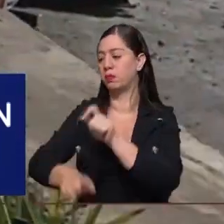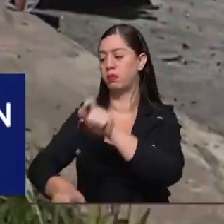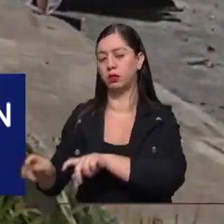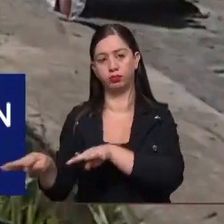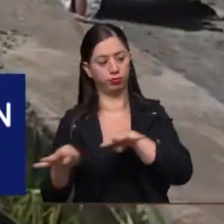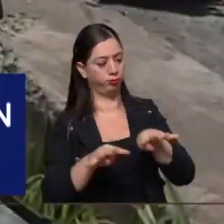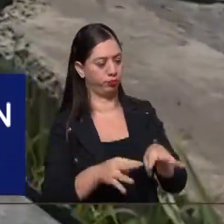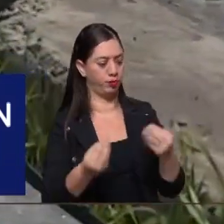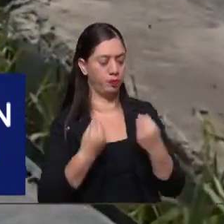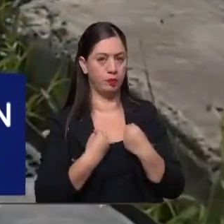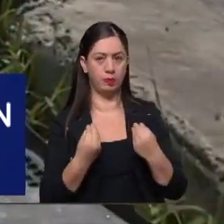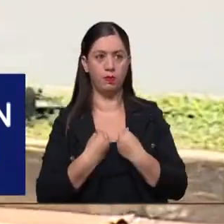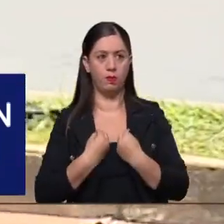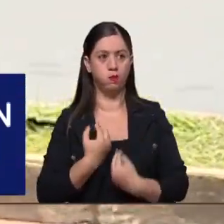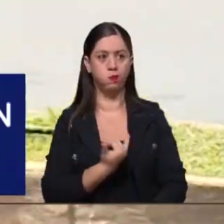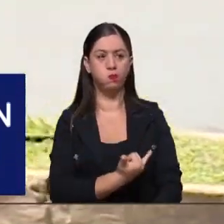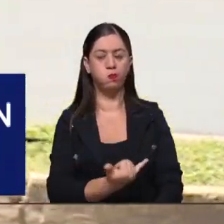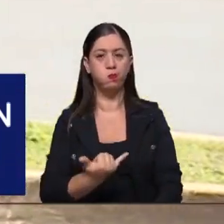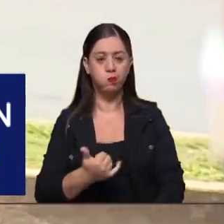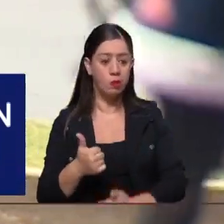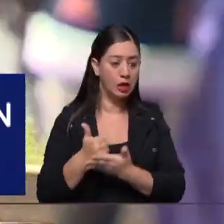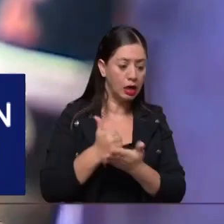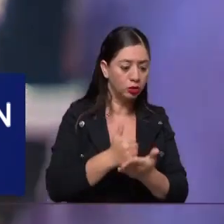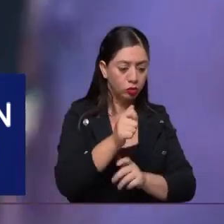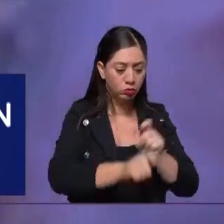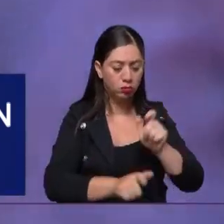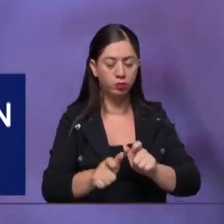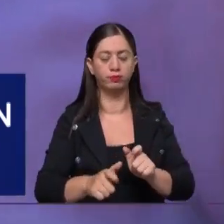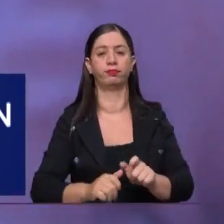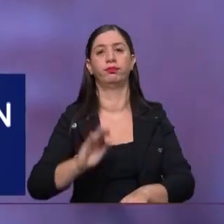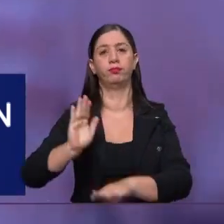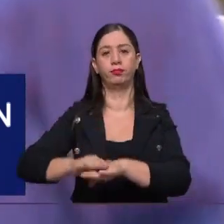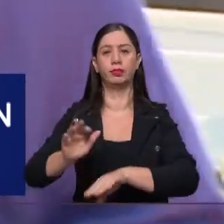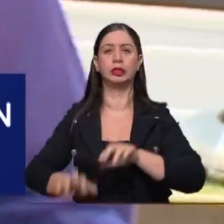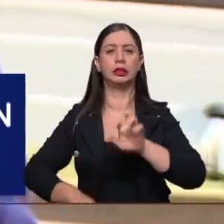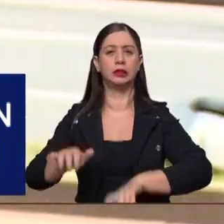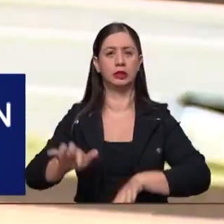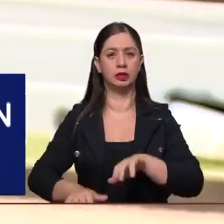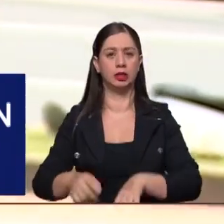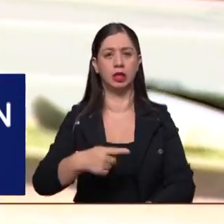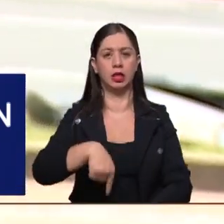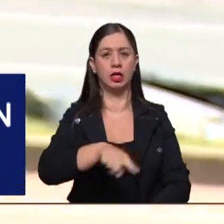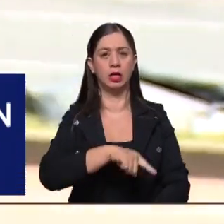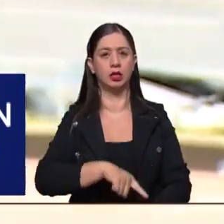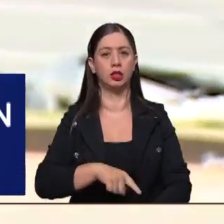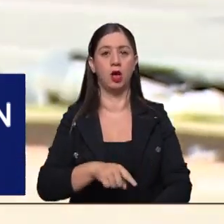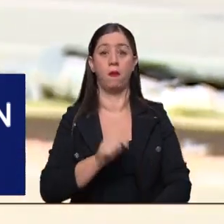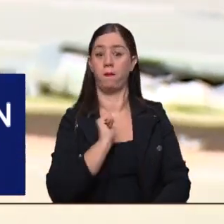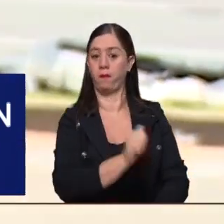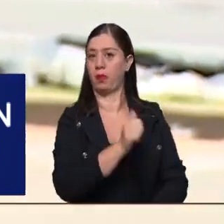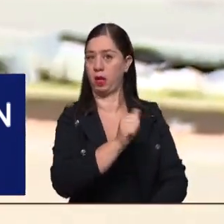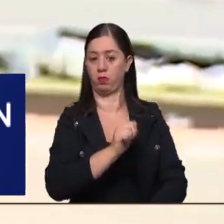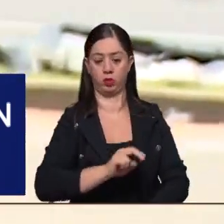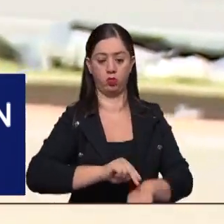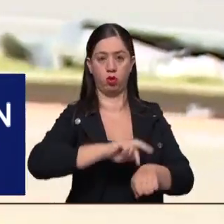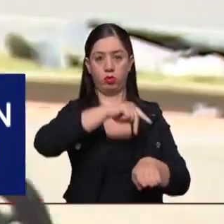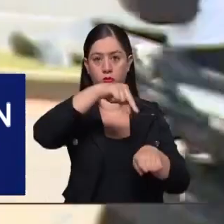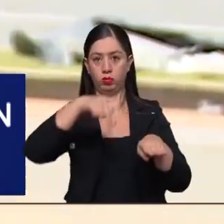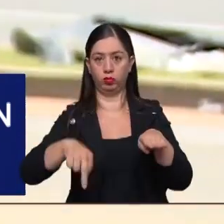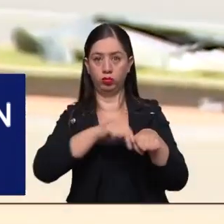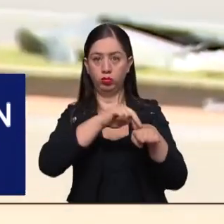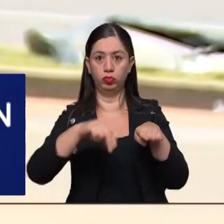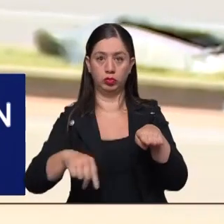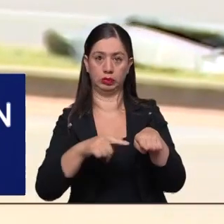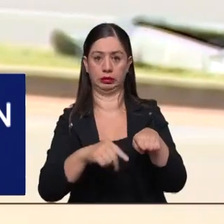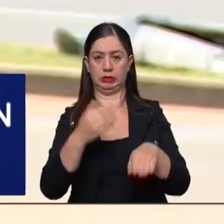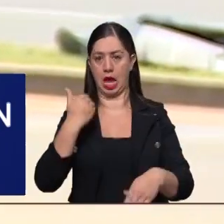del sector que acudieron a ayudarlos, le informaron a la secretaría que ellos salieron por sus propios medios, pese a